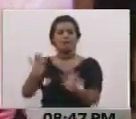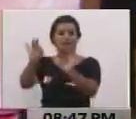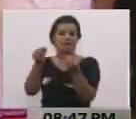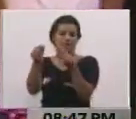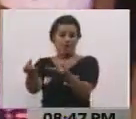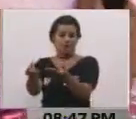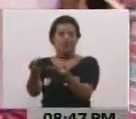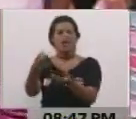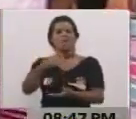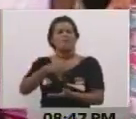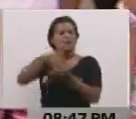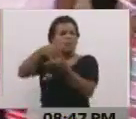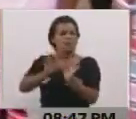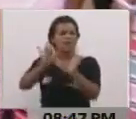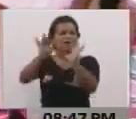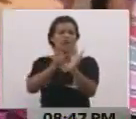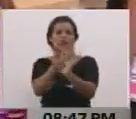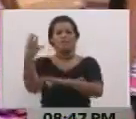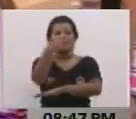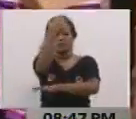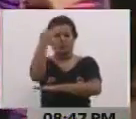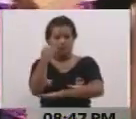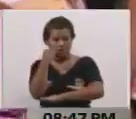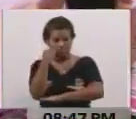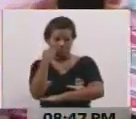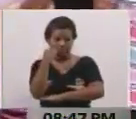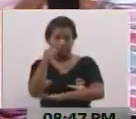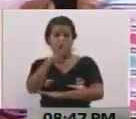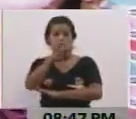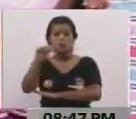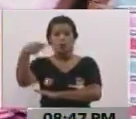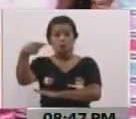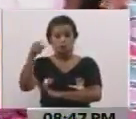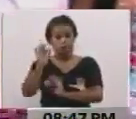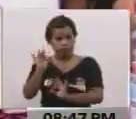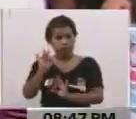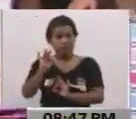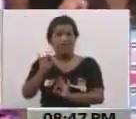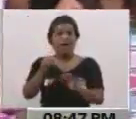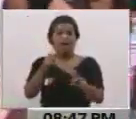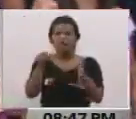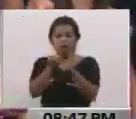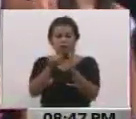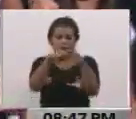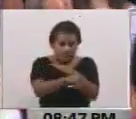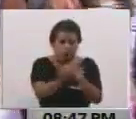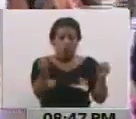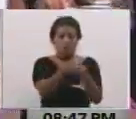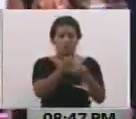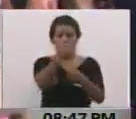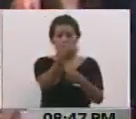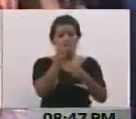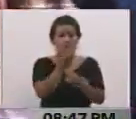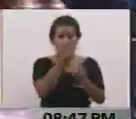Generalísimo Francisco de Miranda en su primera clase desde el despacho 1 del Palacio de